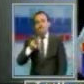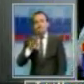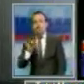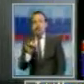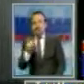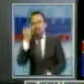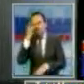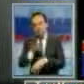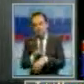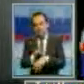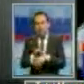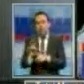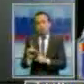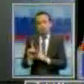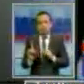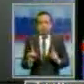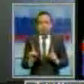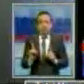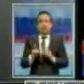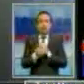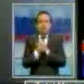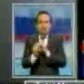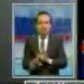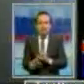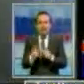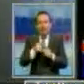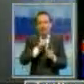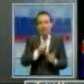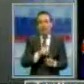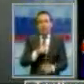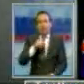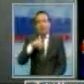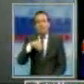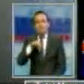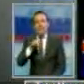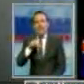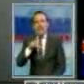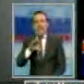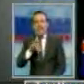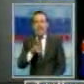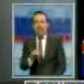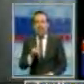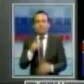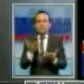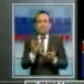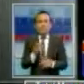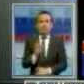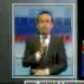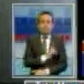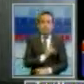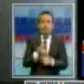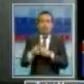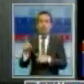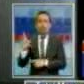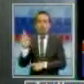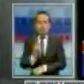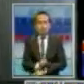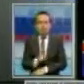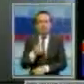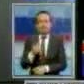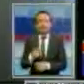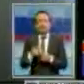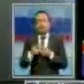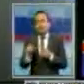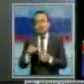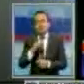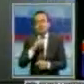y decisión personal, va a estar un paso atrás, Patricio Melero... Obviamente que le toca dar un paso al costado en el tema. Andrés Chávez, que ha dicho